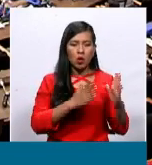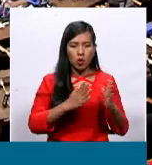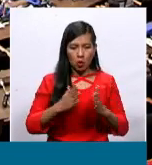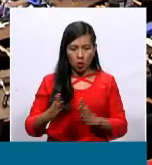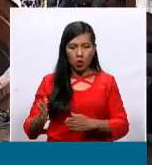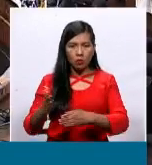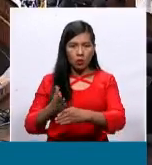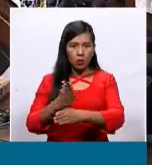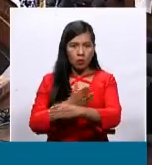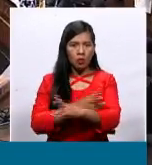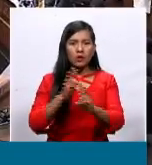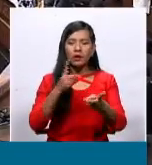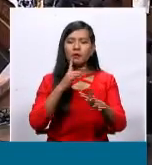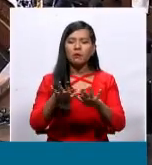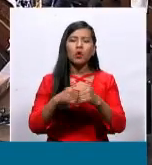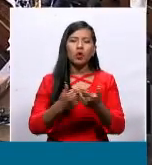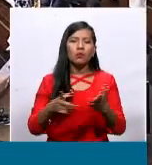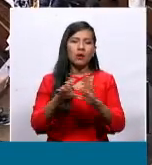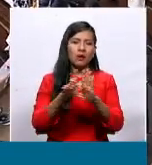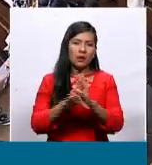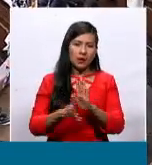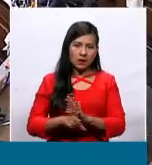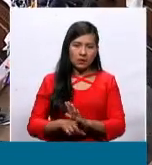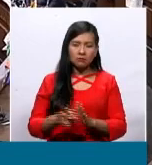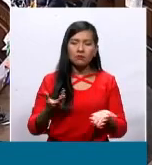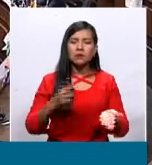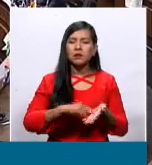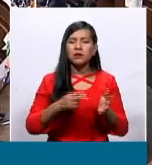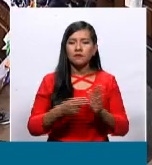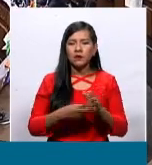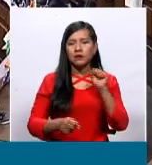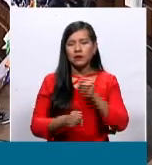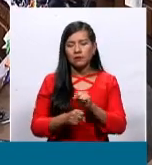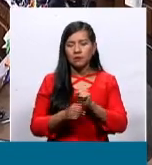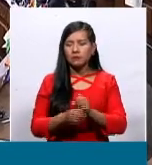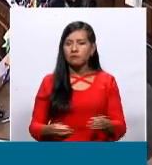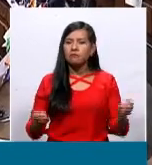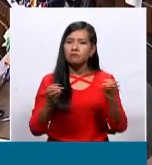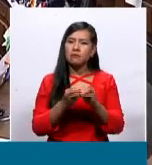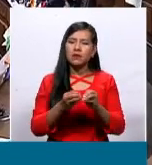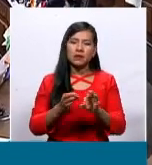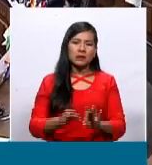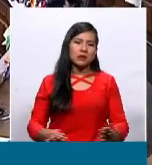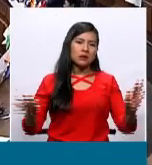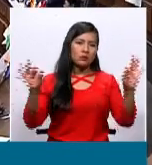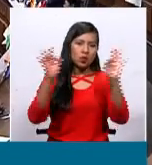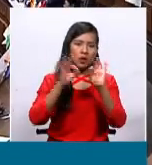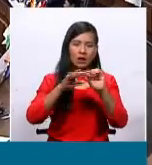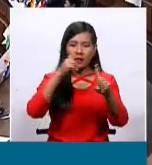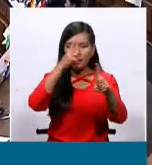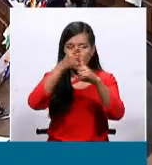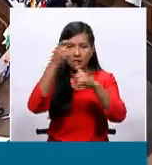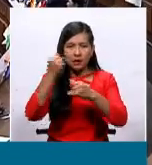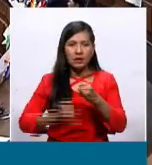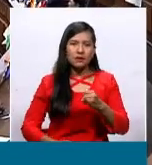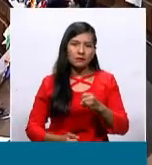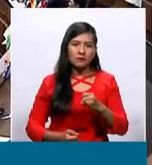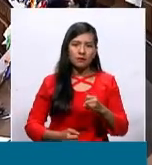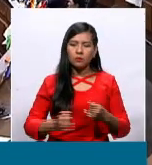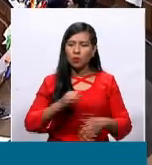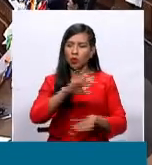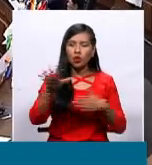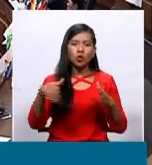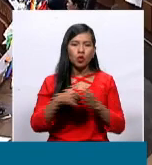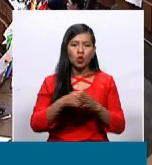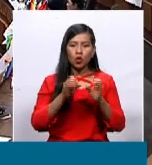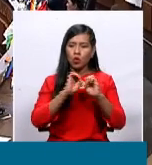el panorama dentro del legislativo va a significar un trabajo también importante, un desafío que creo que toda